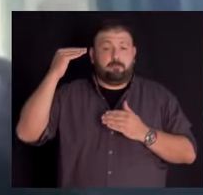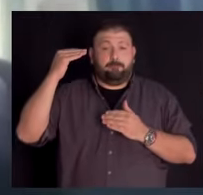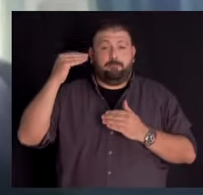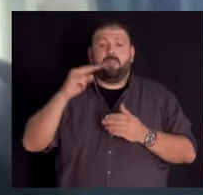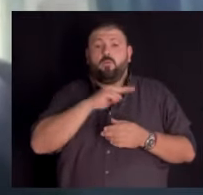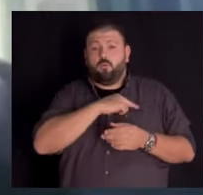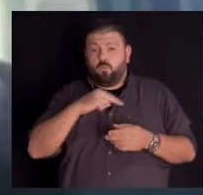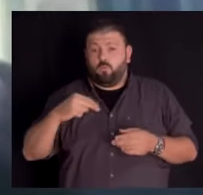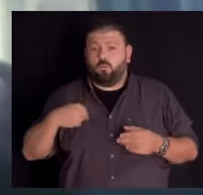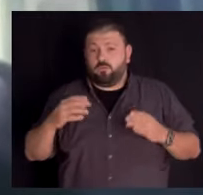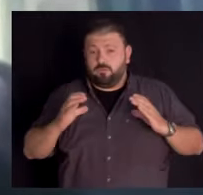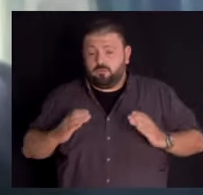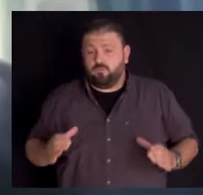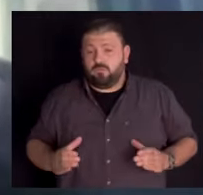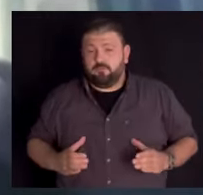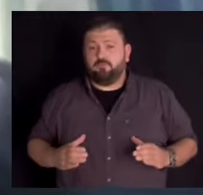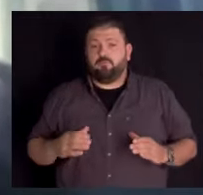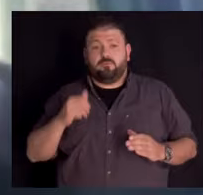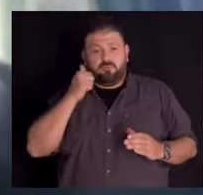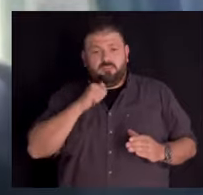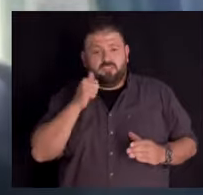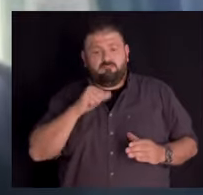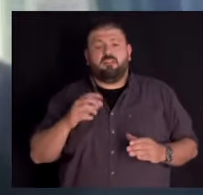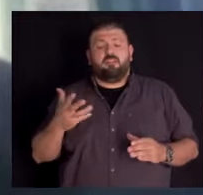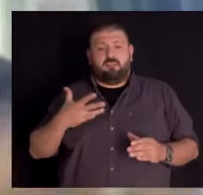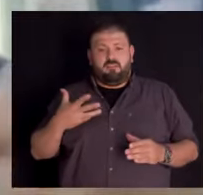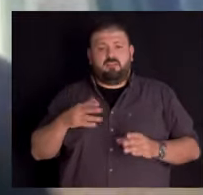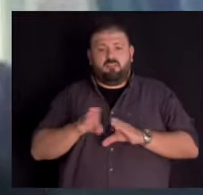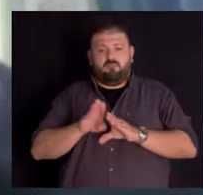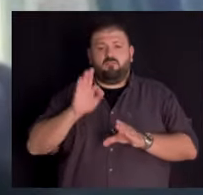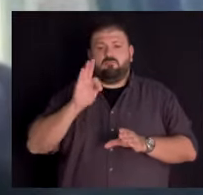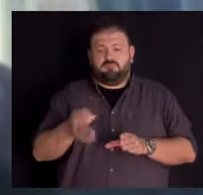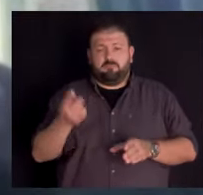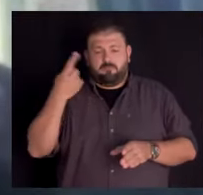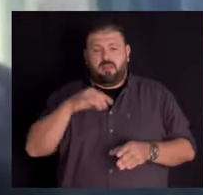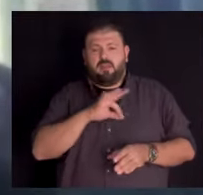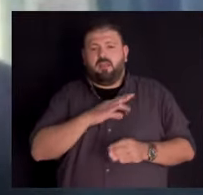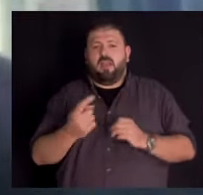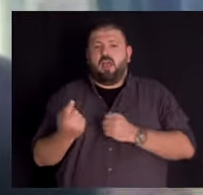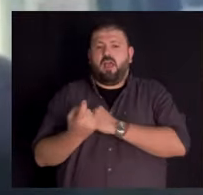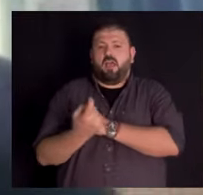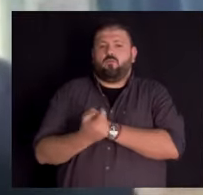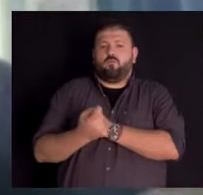nuestro cuerpo tiene la capacidad de autocurarse.